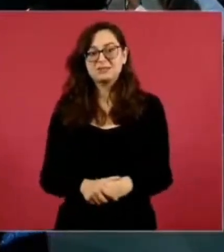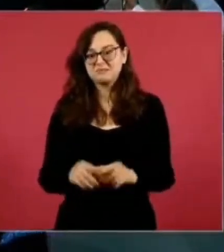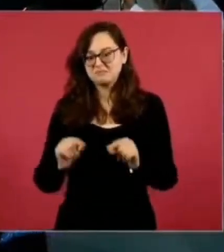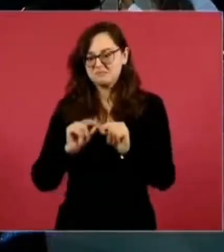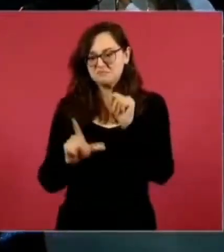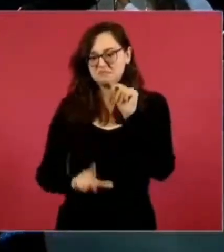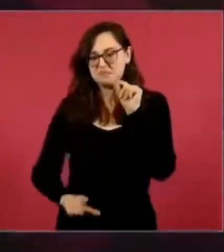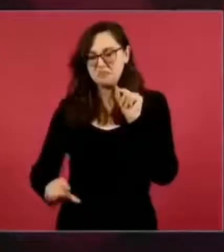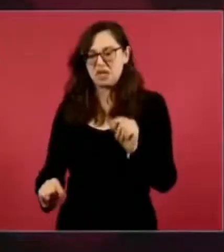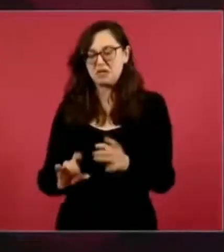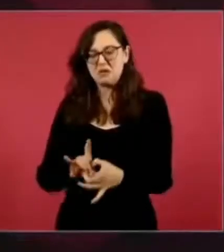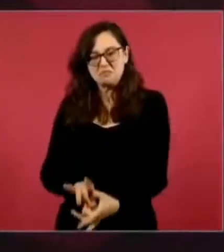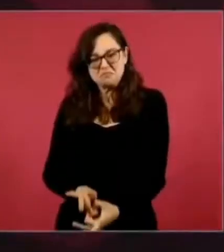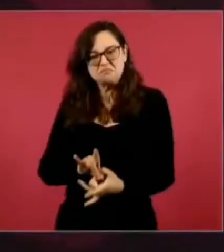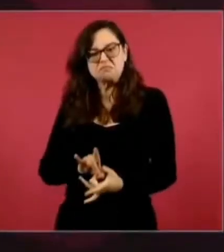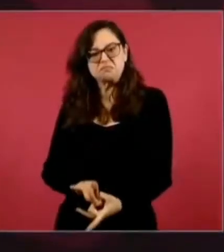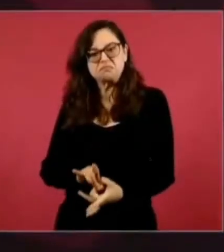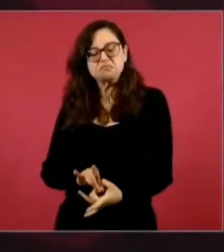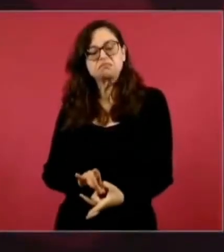Allá en